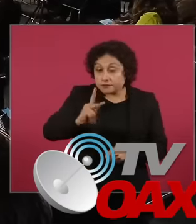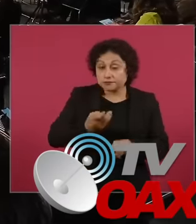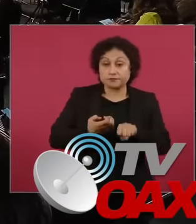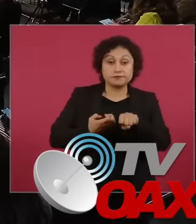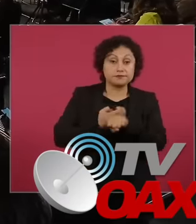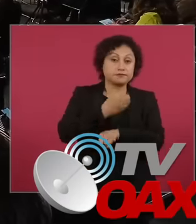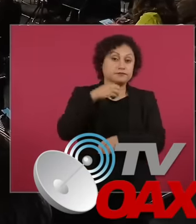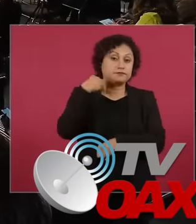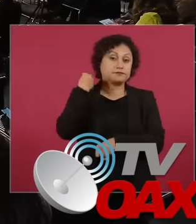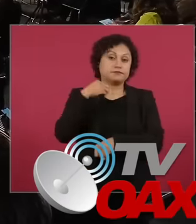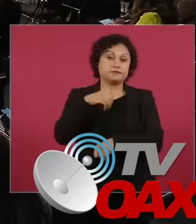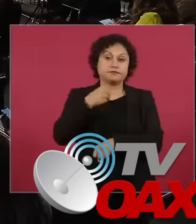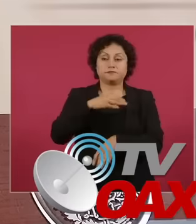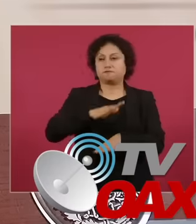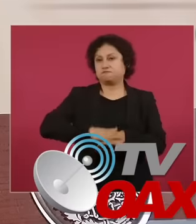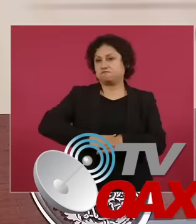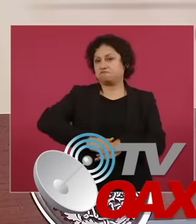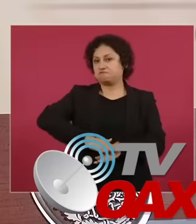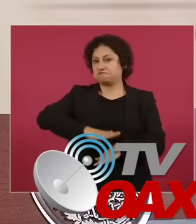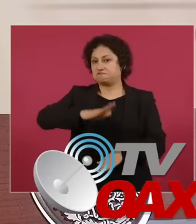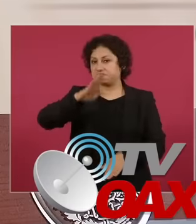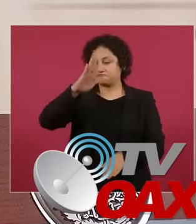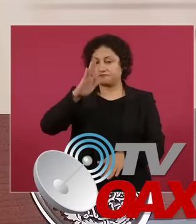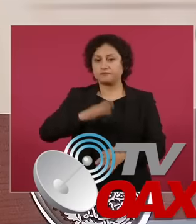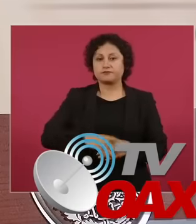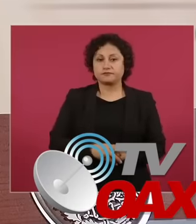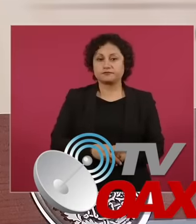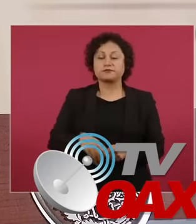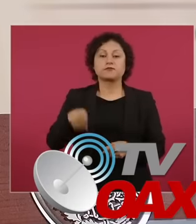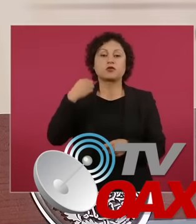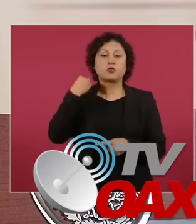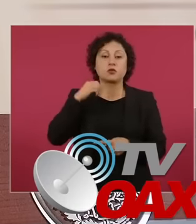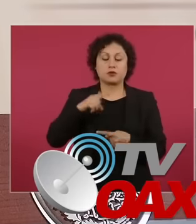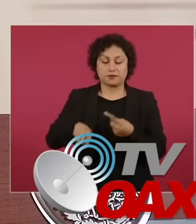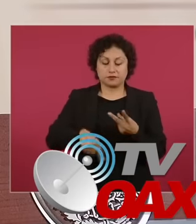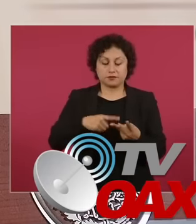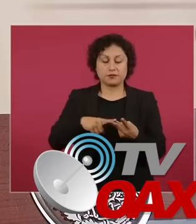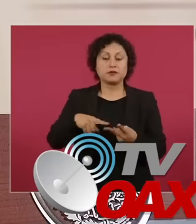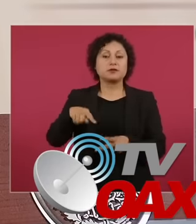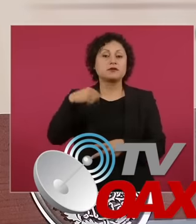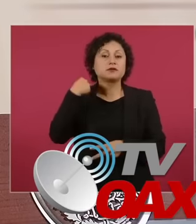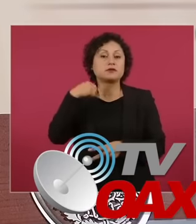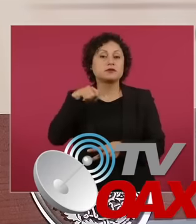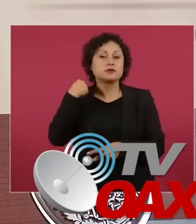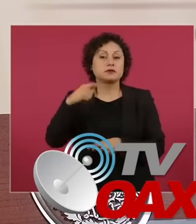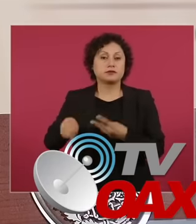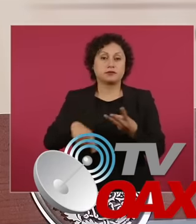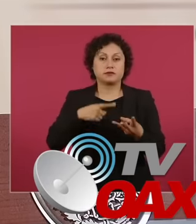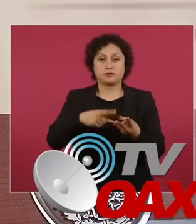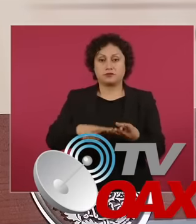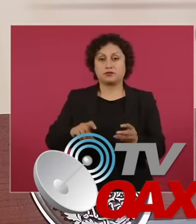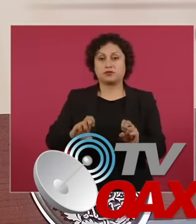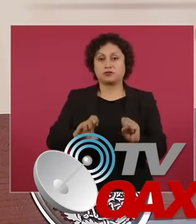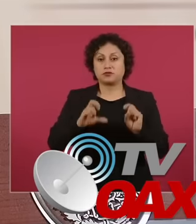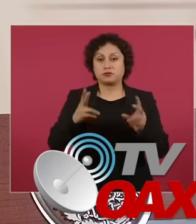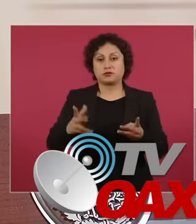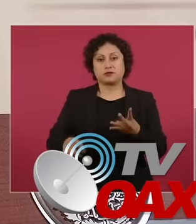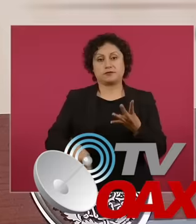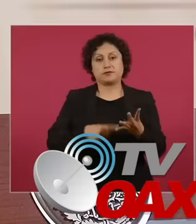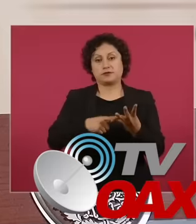más está creciendo. Oaxaca, Tabasco, Chiapas, Campeche, desde luego Quintana Roo,